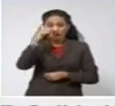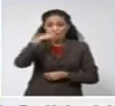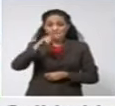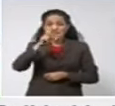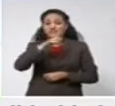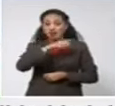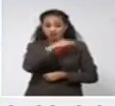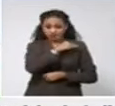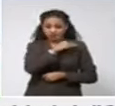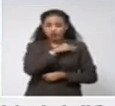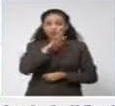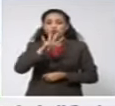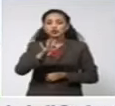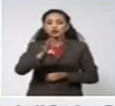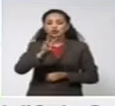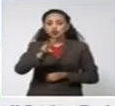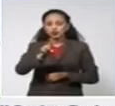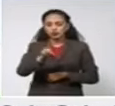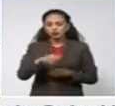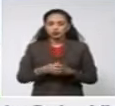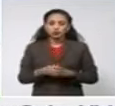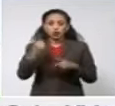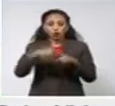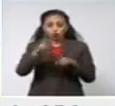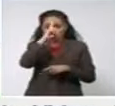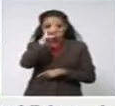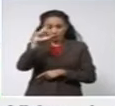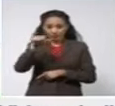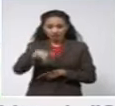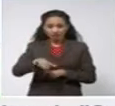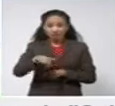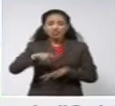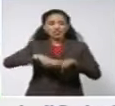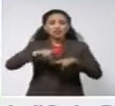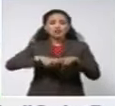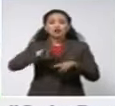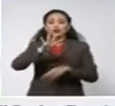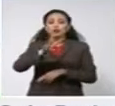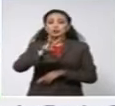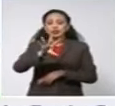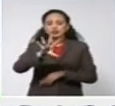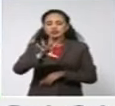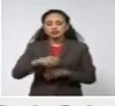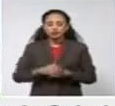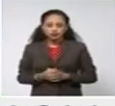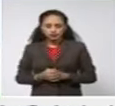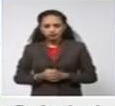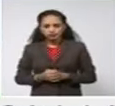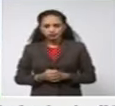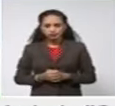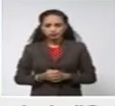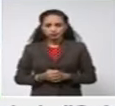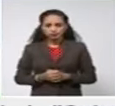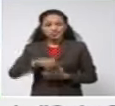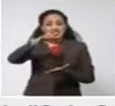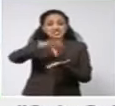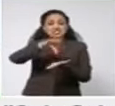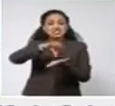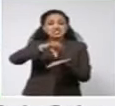431, el Hospital Hermanos Amejeiras 425, el Centro de